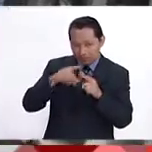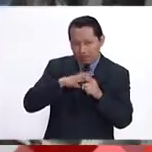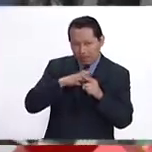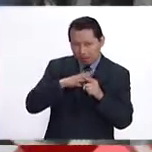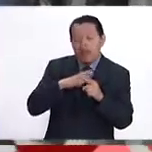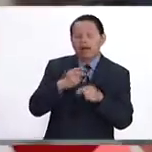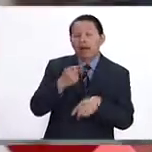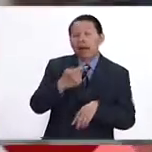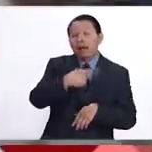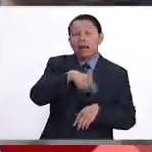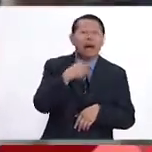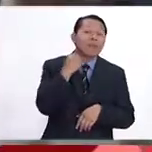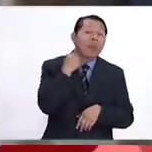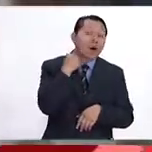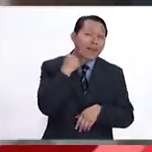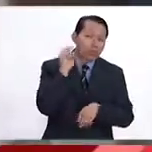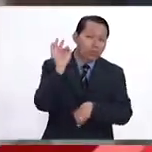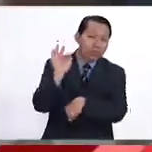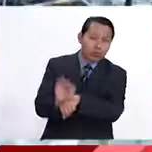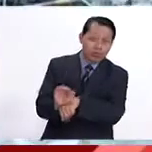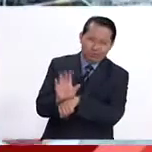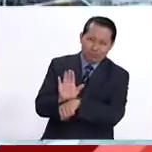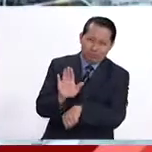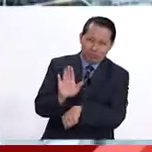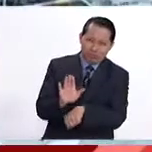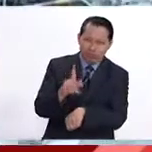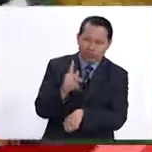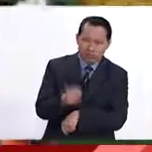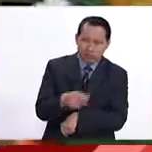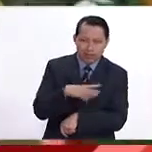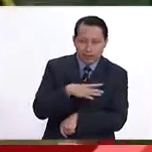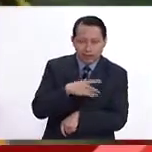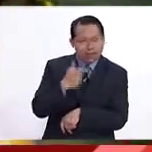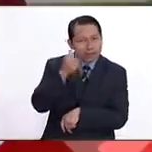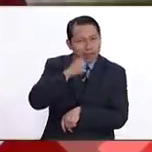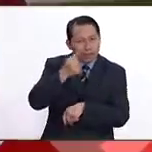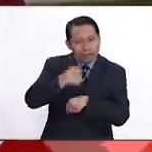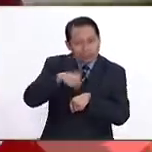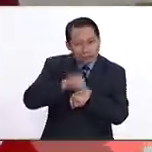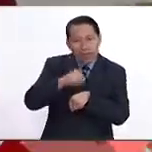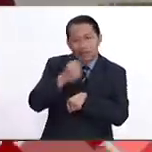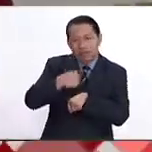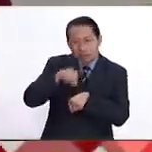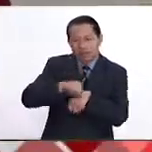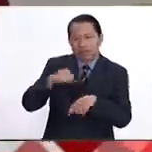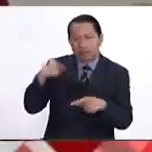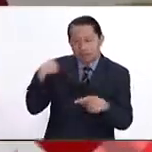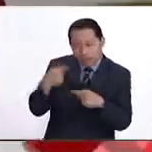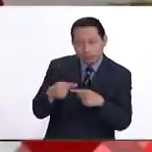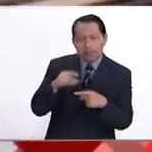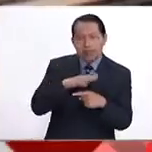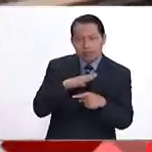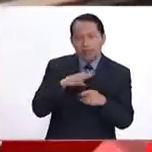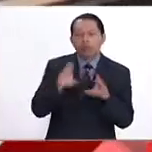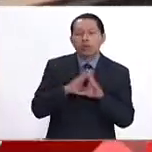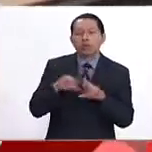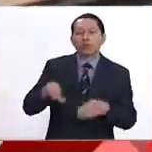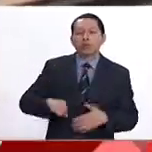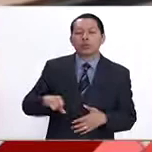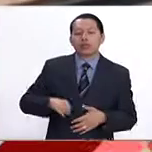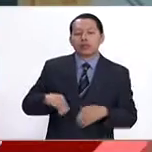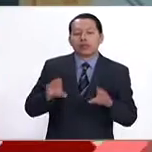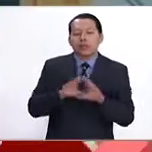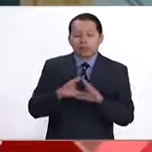principales abogados allá. Una tras otra vez, semana con semana, han venido confirmando su gran interés en que no